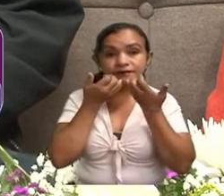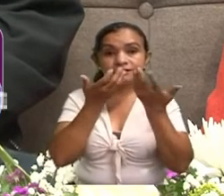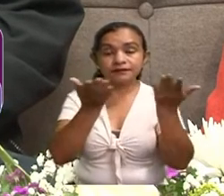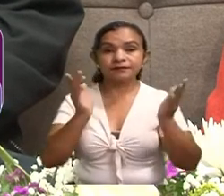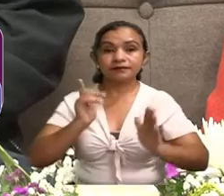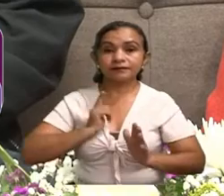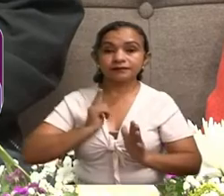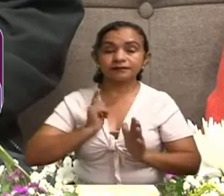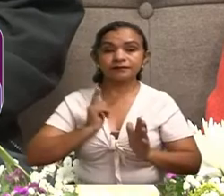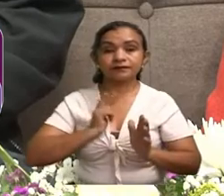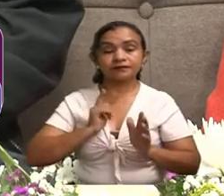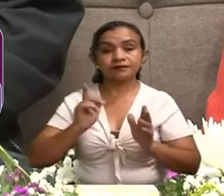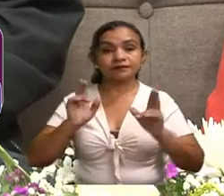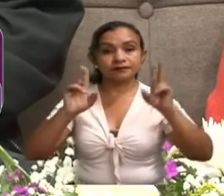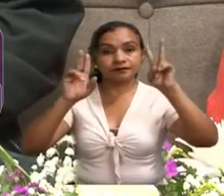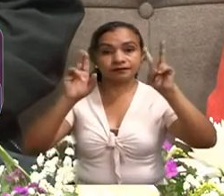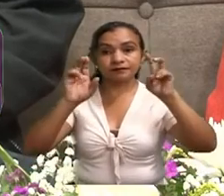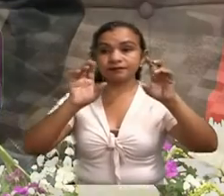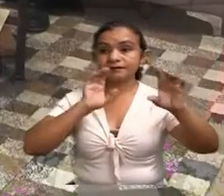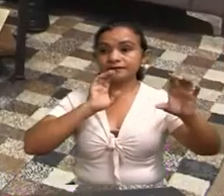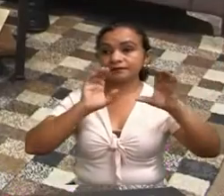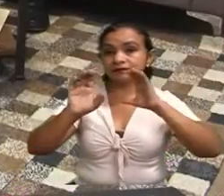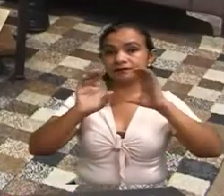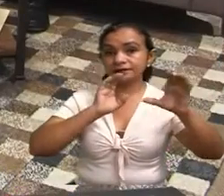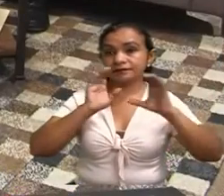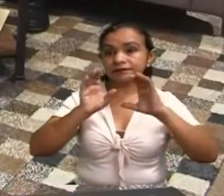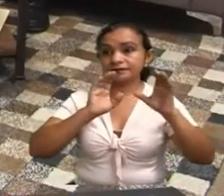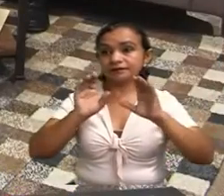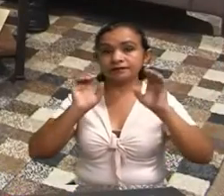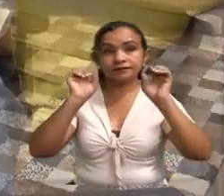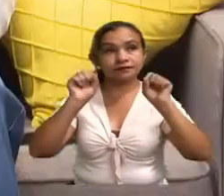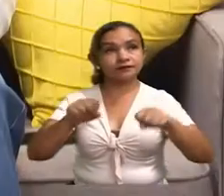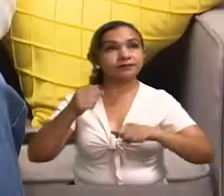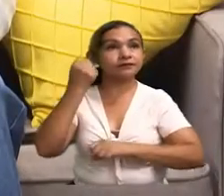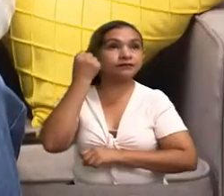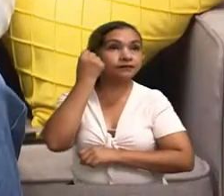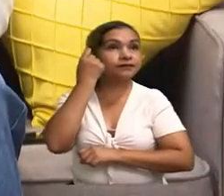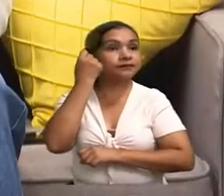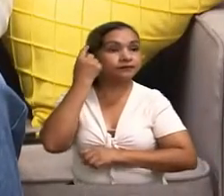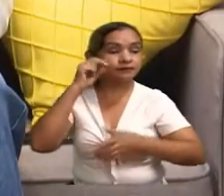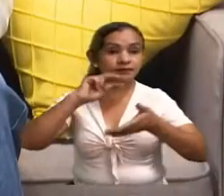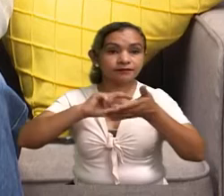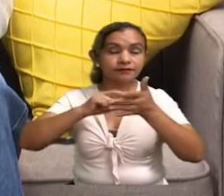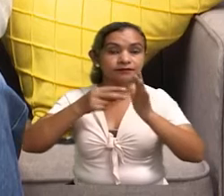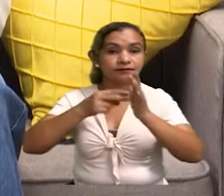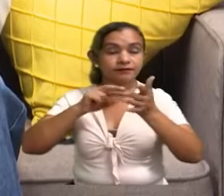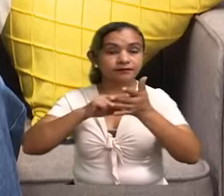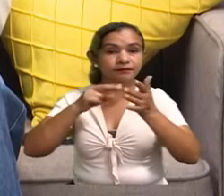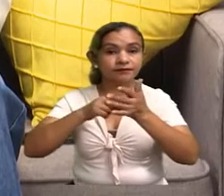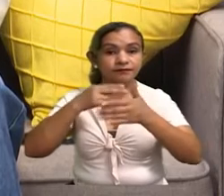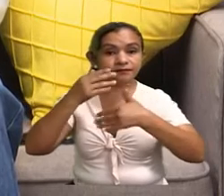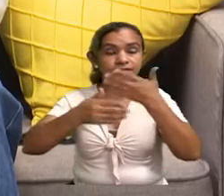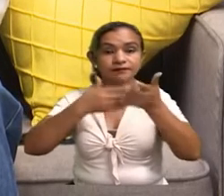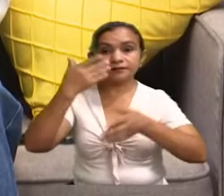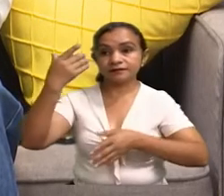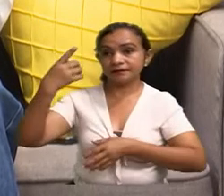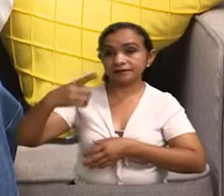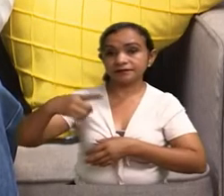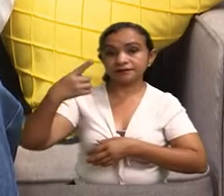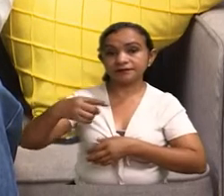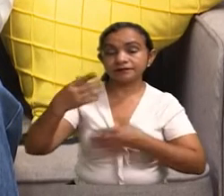un espacio de diálogo, pero también para entender lo que significan los avances y los procesos de restitución